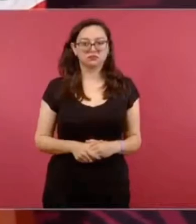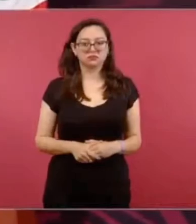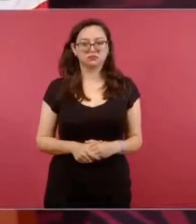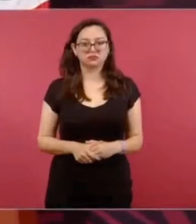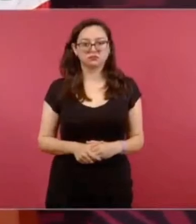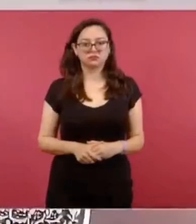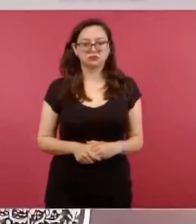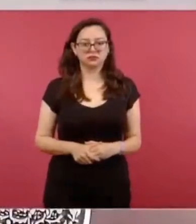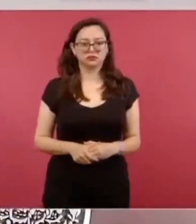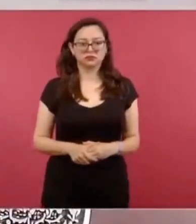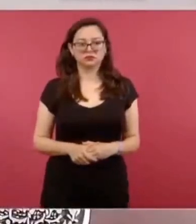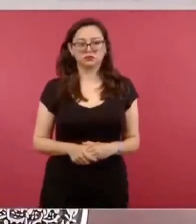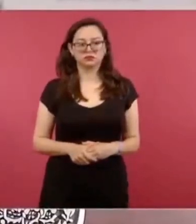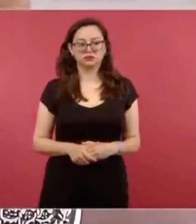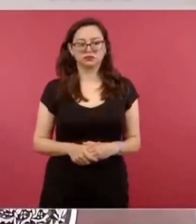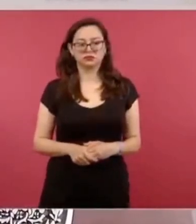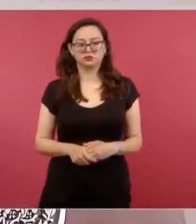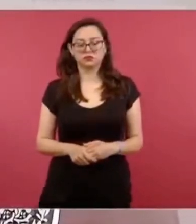incluso